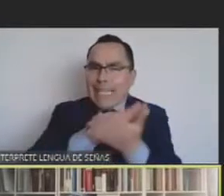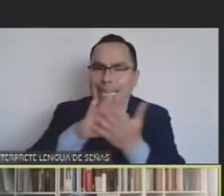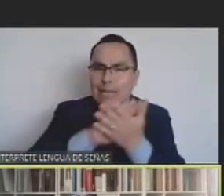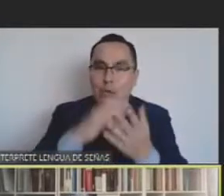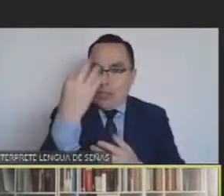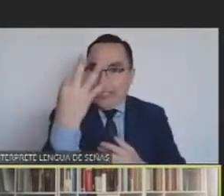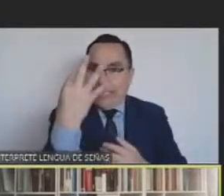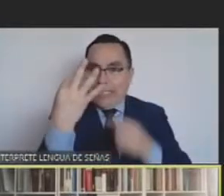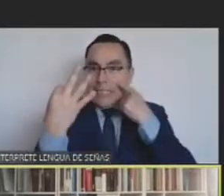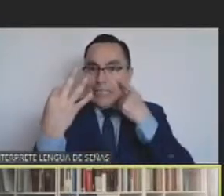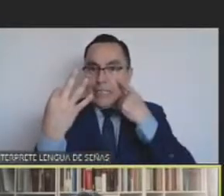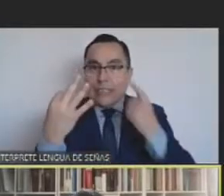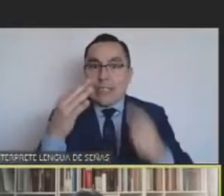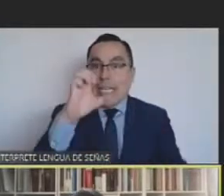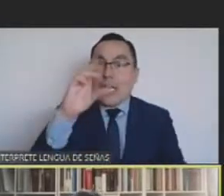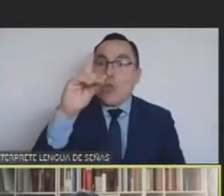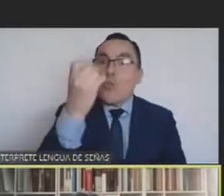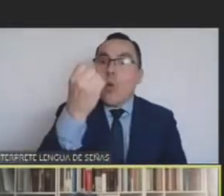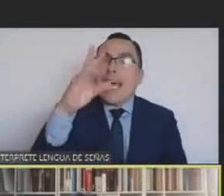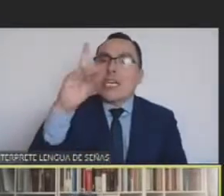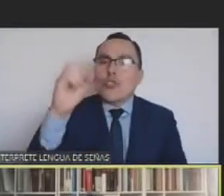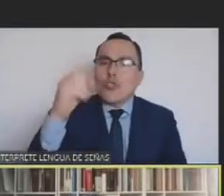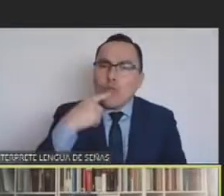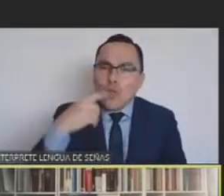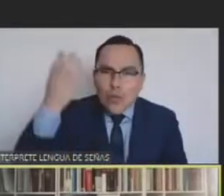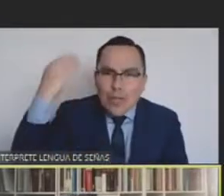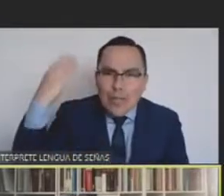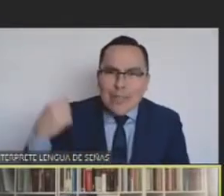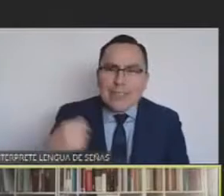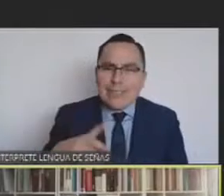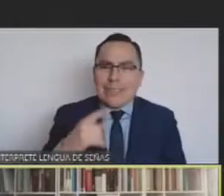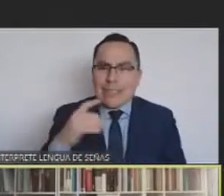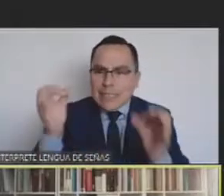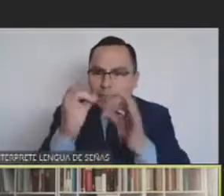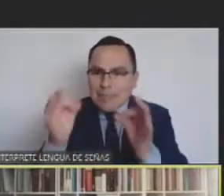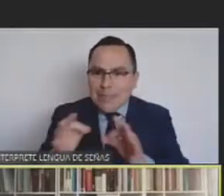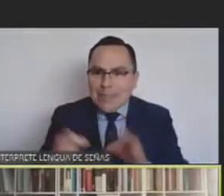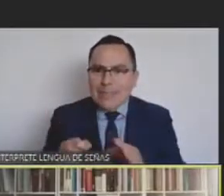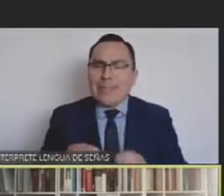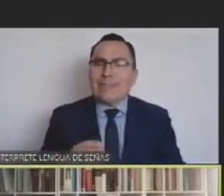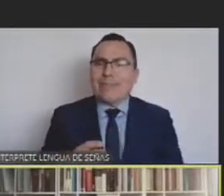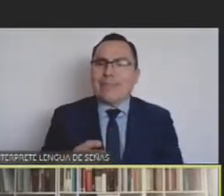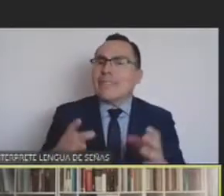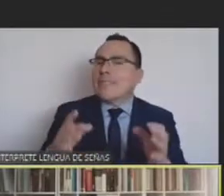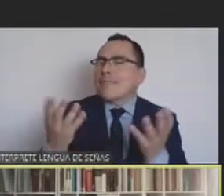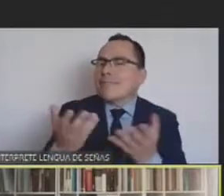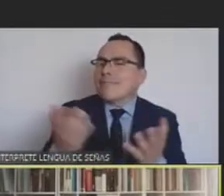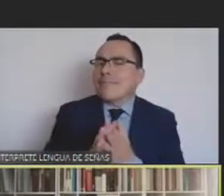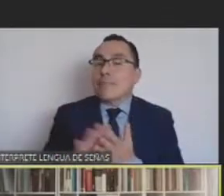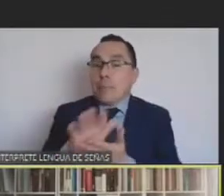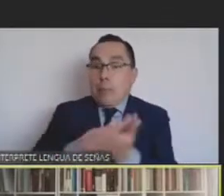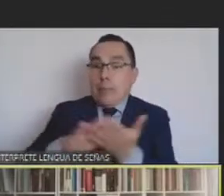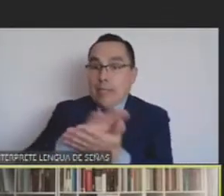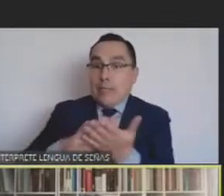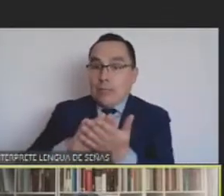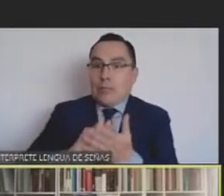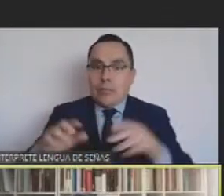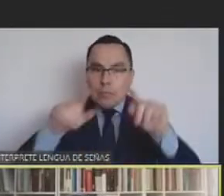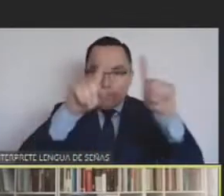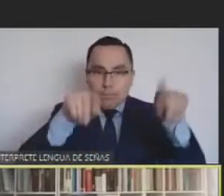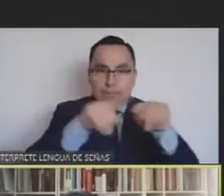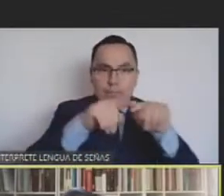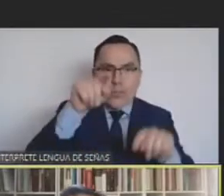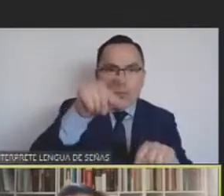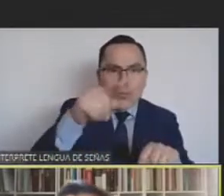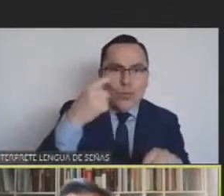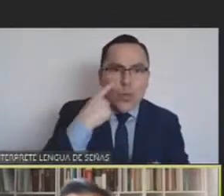dado Eduardo en su presentación previa, están dentro de este marco como conceptual. El trabajo de Gorrochategui del 2000 más o